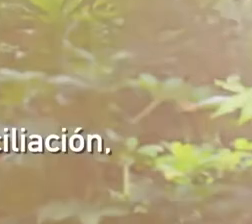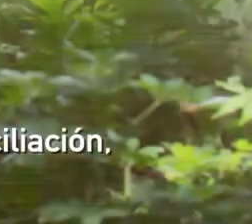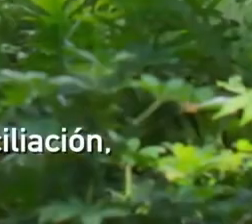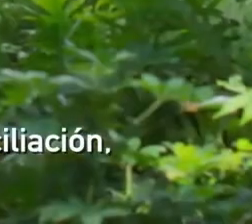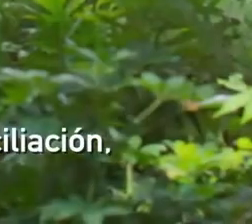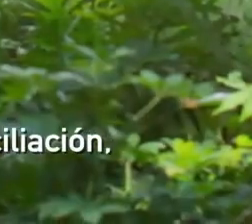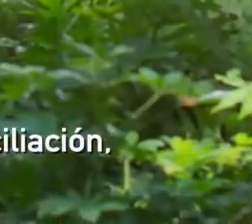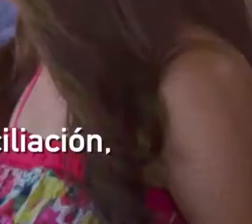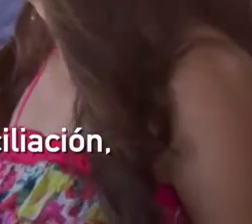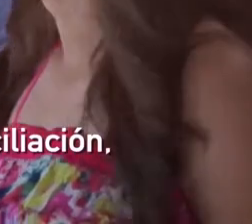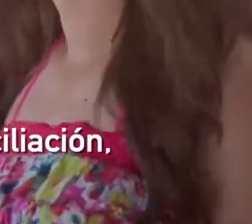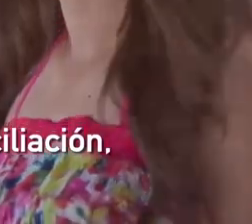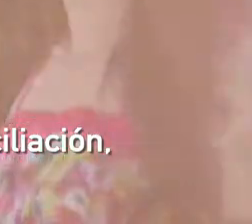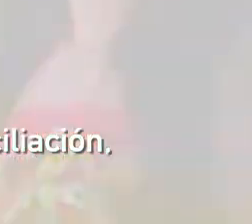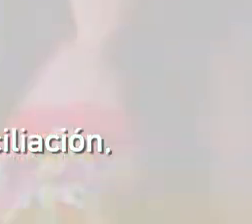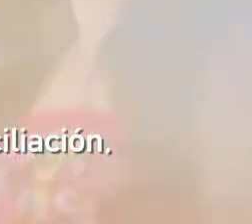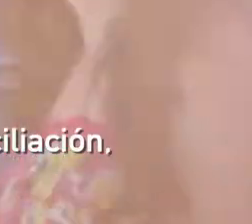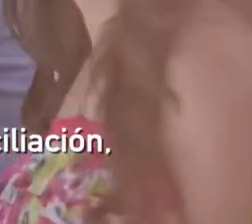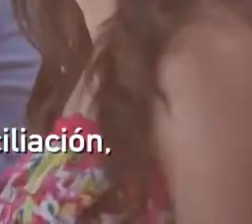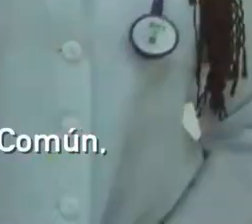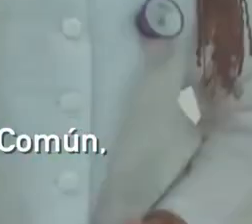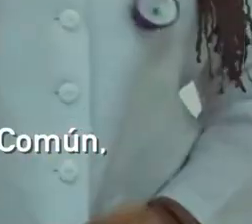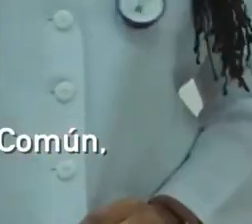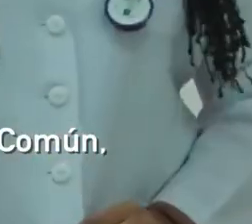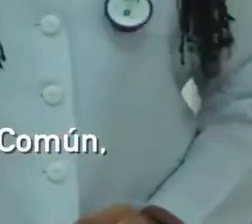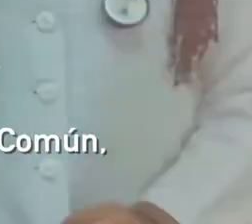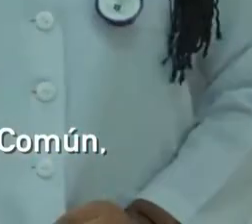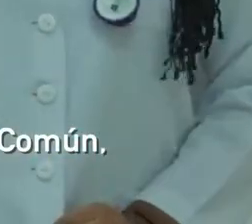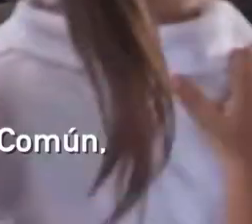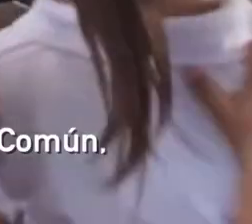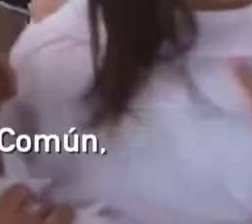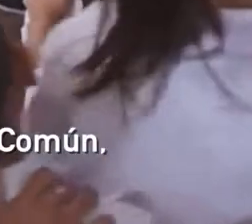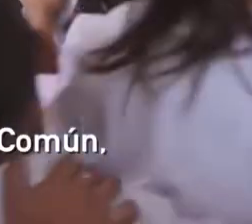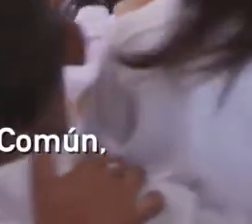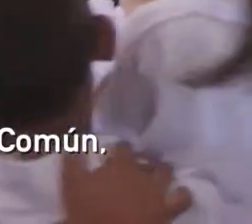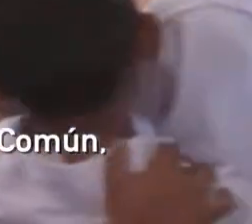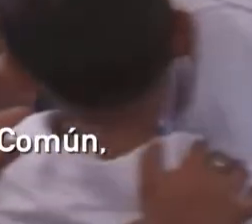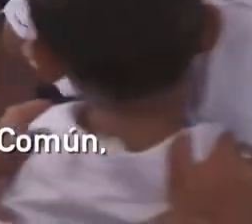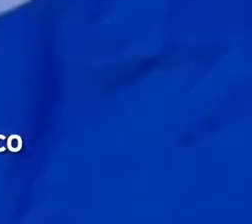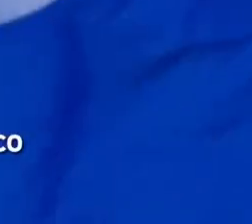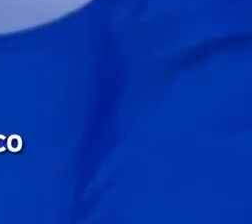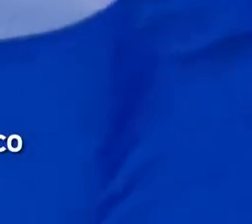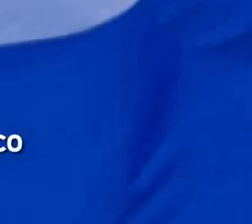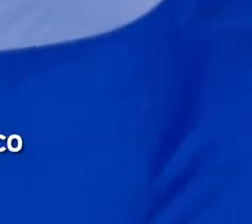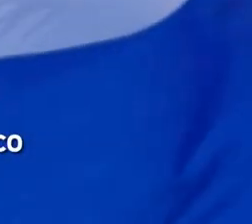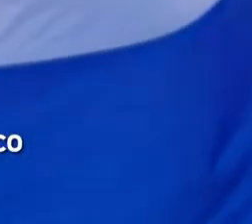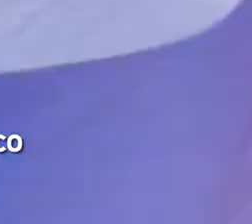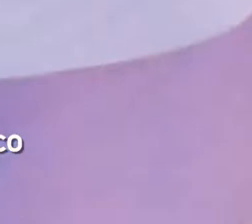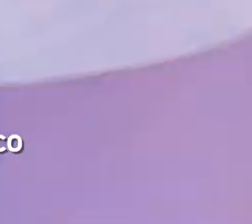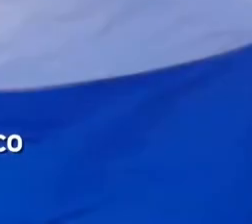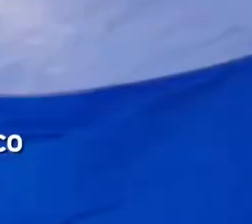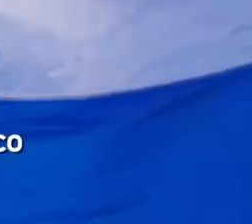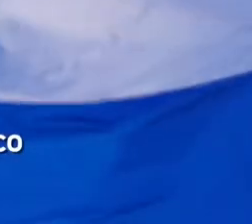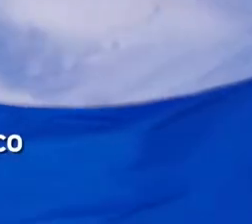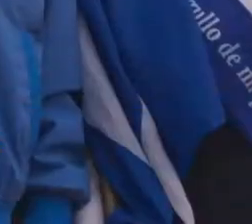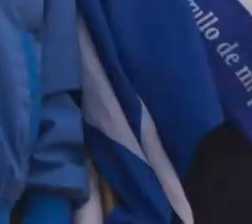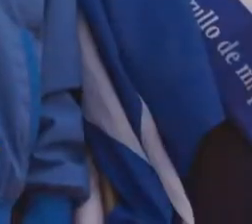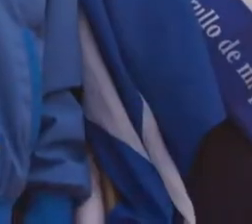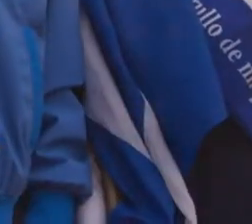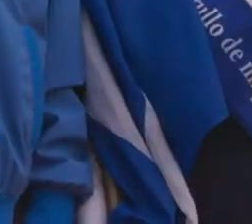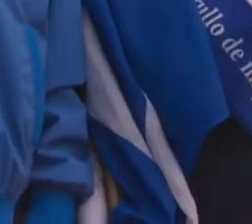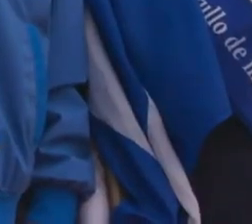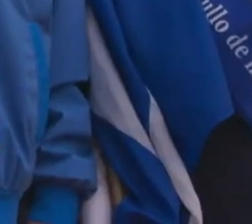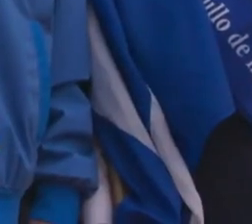compromiso de amor y reconciliación compromiso de unidad y bien común compromiso azul y blanco